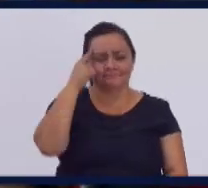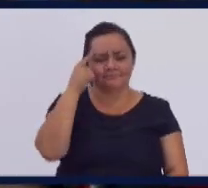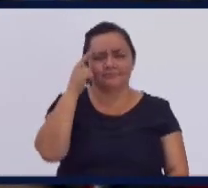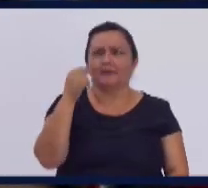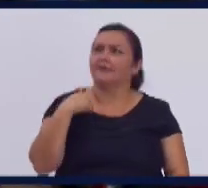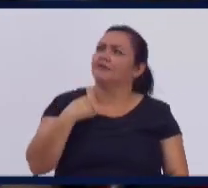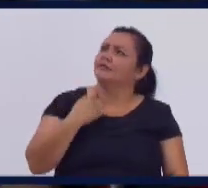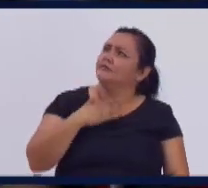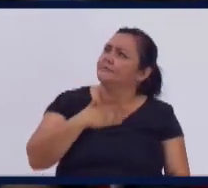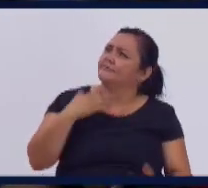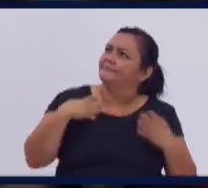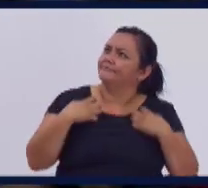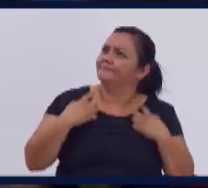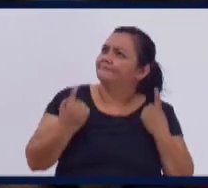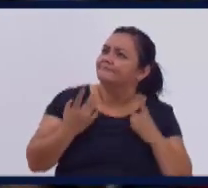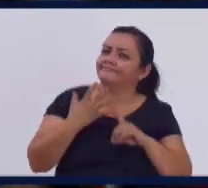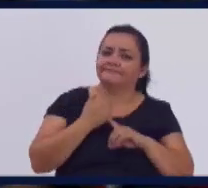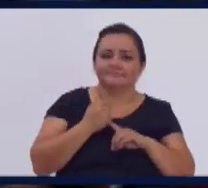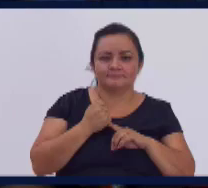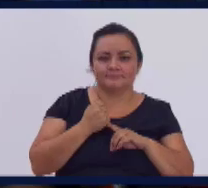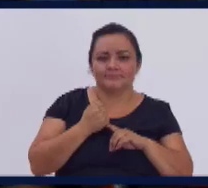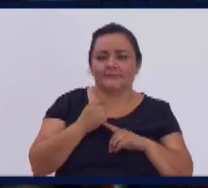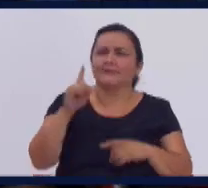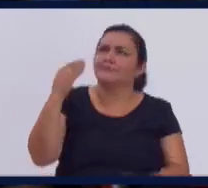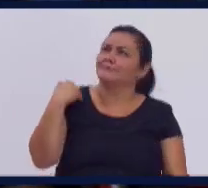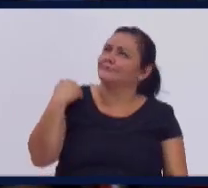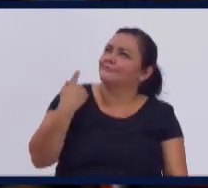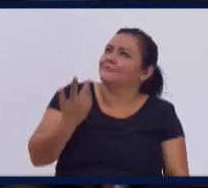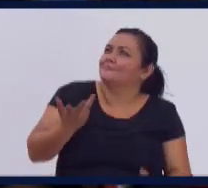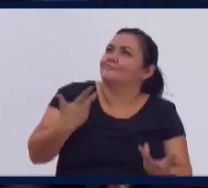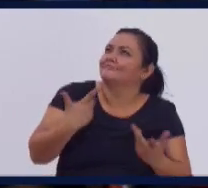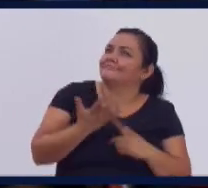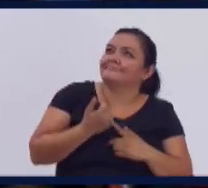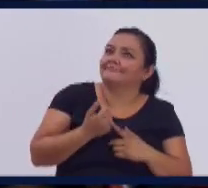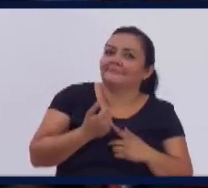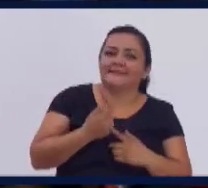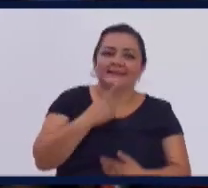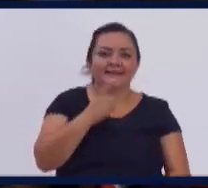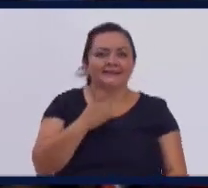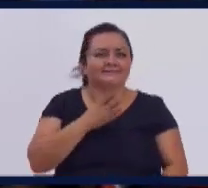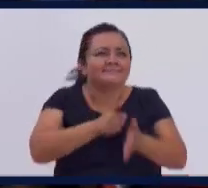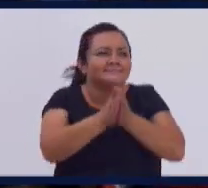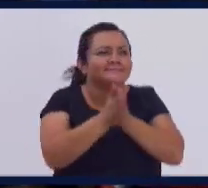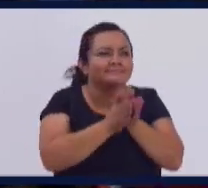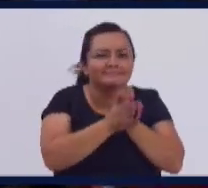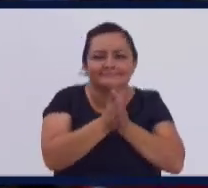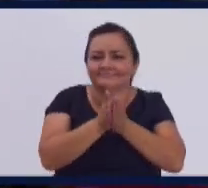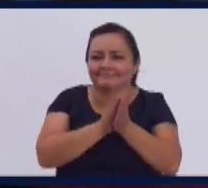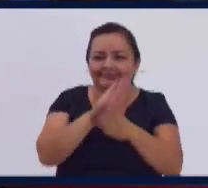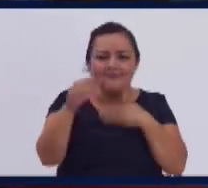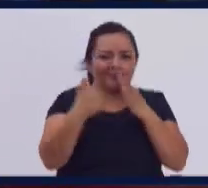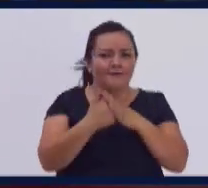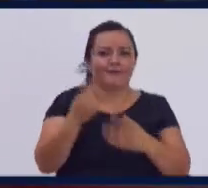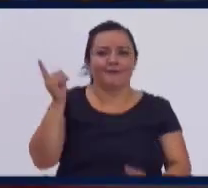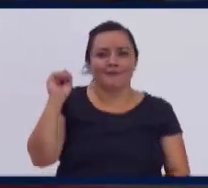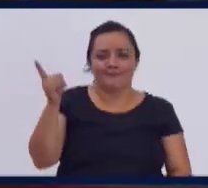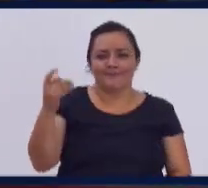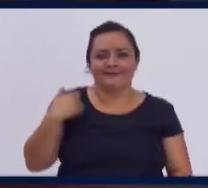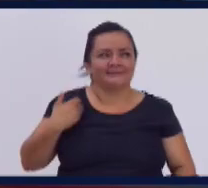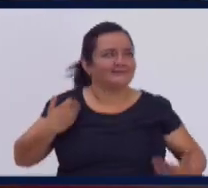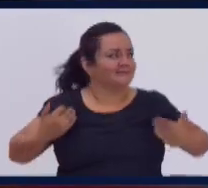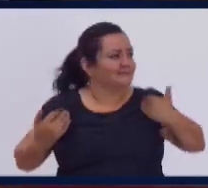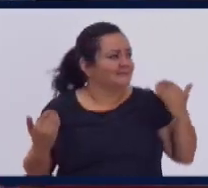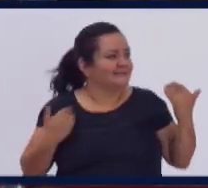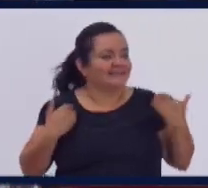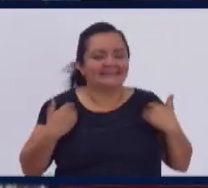¿para qué estoy aquí? ¿Para qué me llamó Dios? ¿Quién estaba interesado de todos los maestros que nos agarraron y